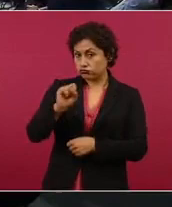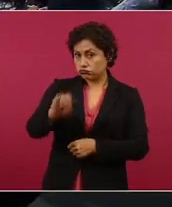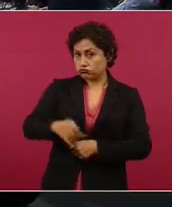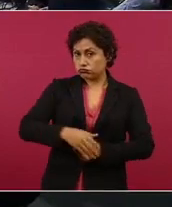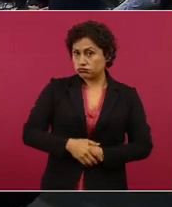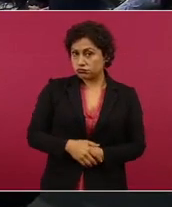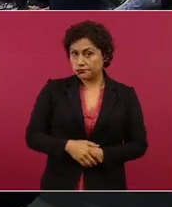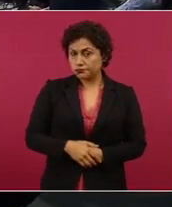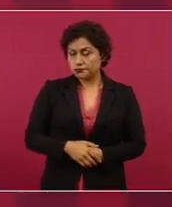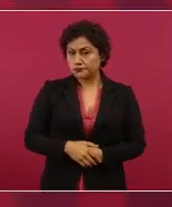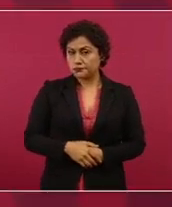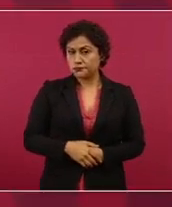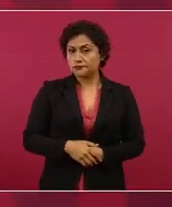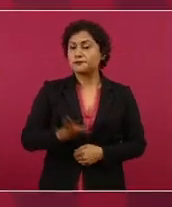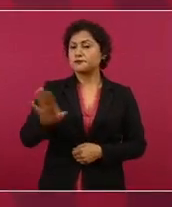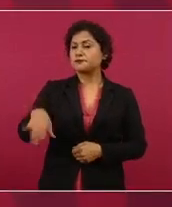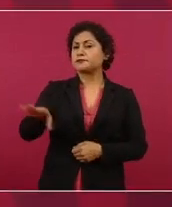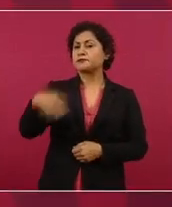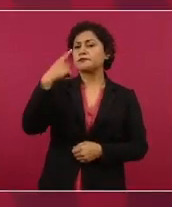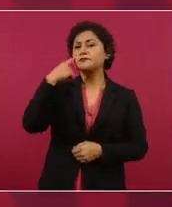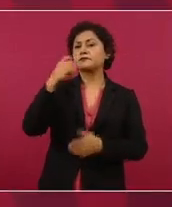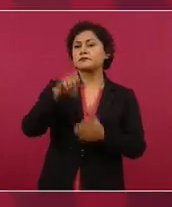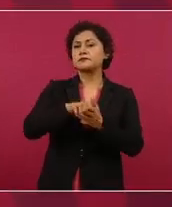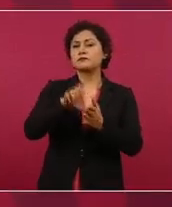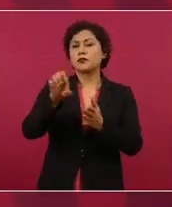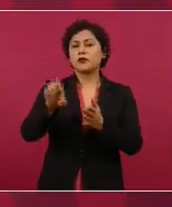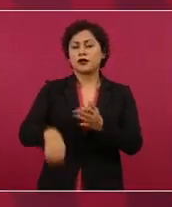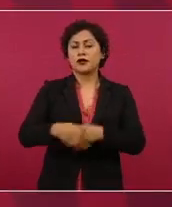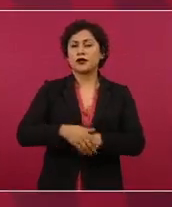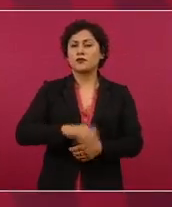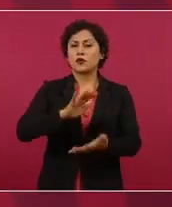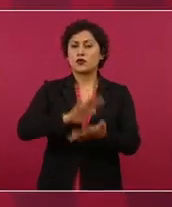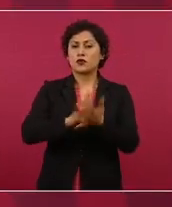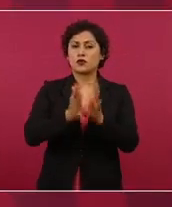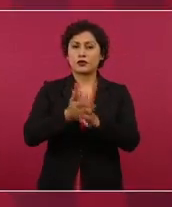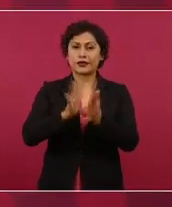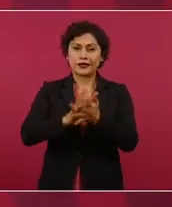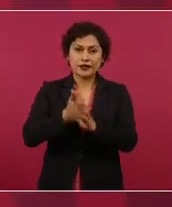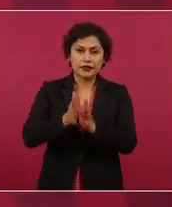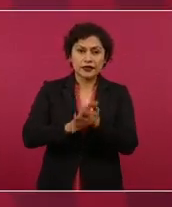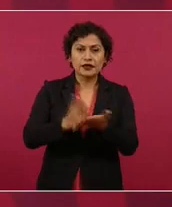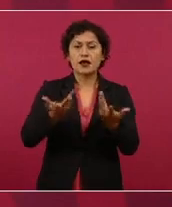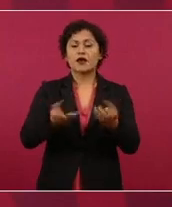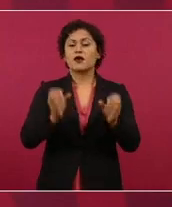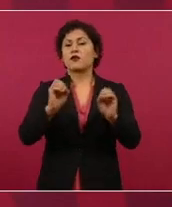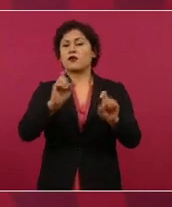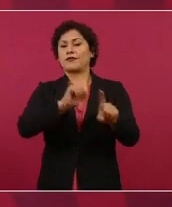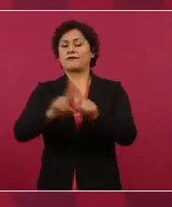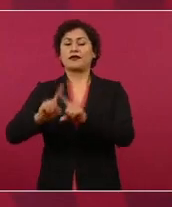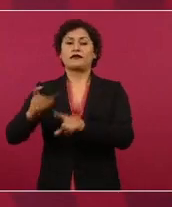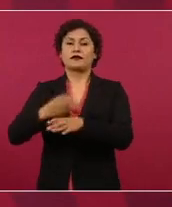Por ejemplo, para las tortillas, para todo lo que tiene que ver